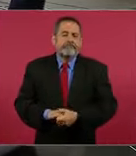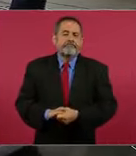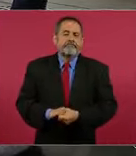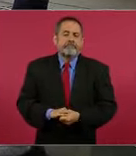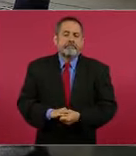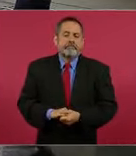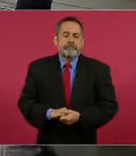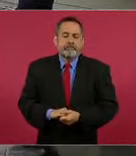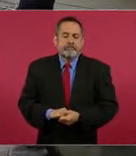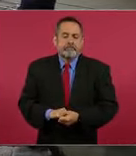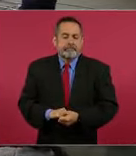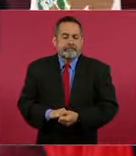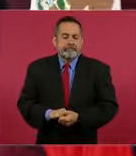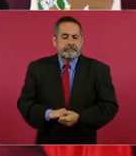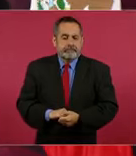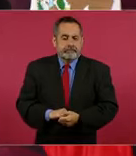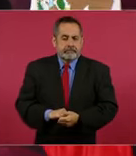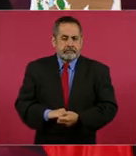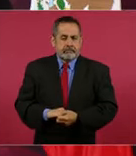que no nos habíamos